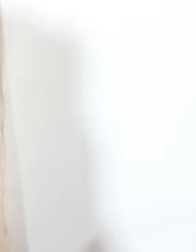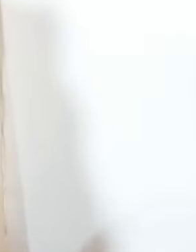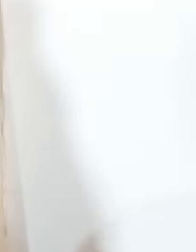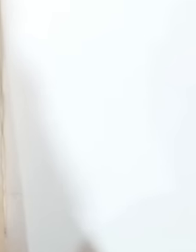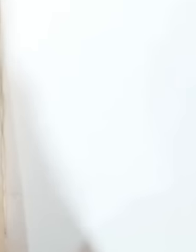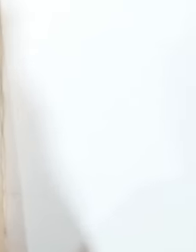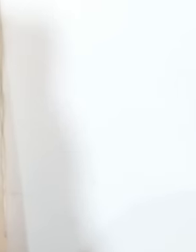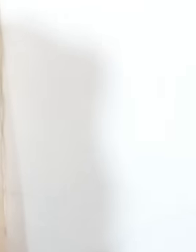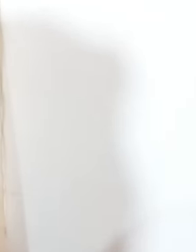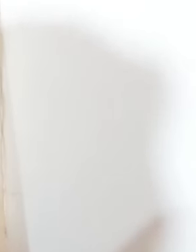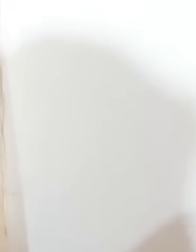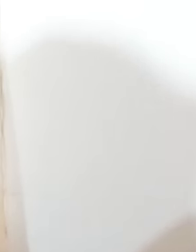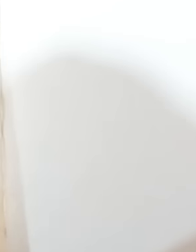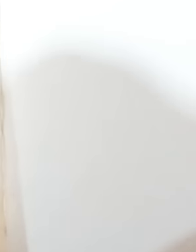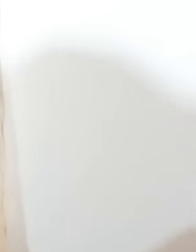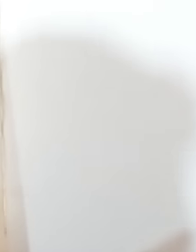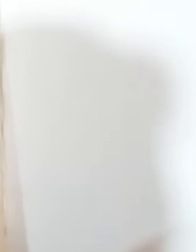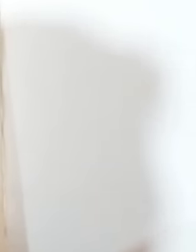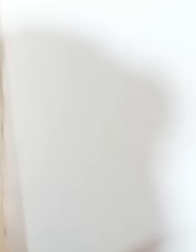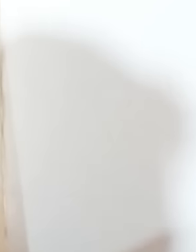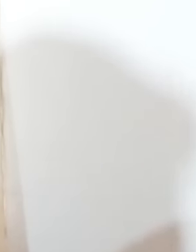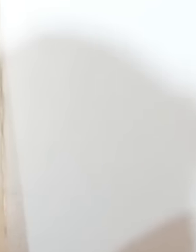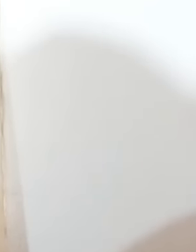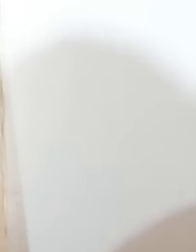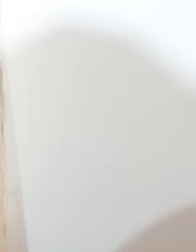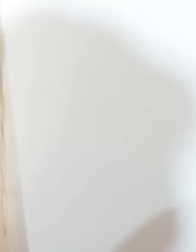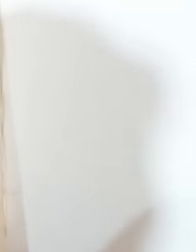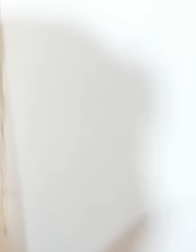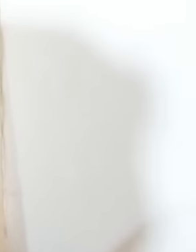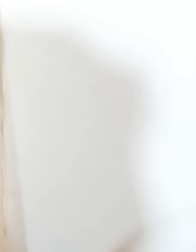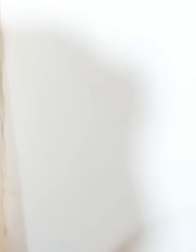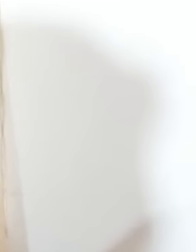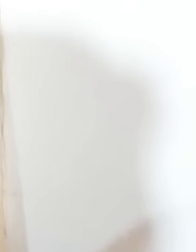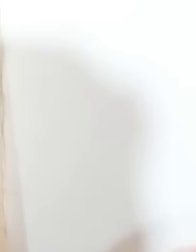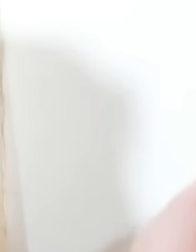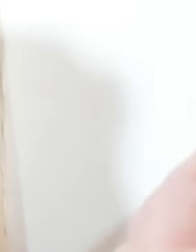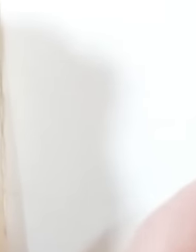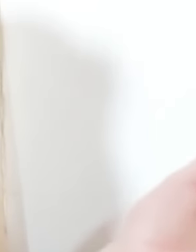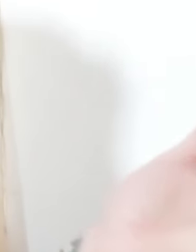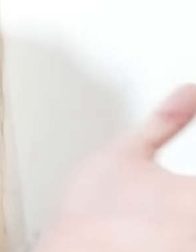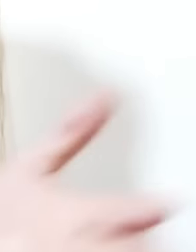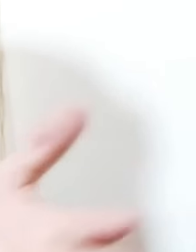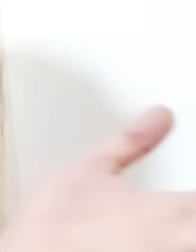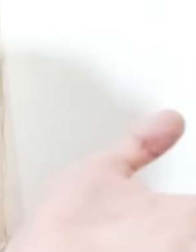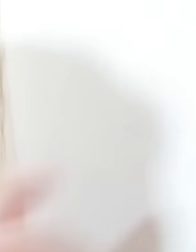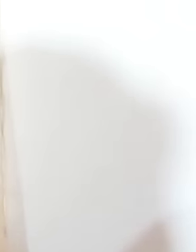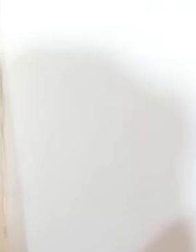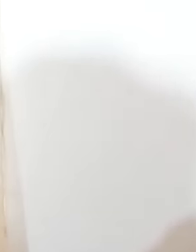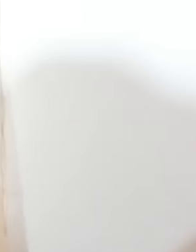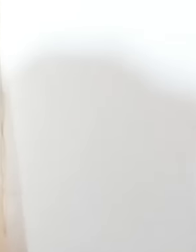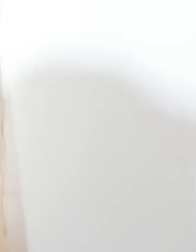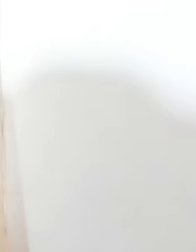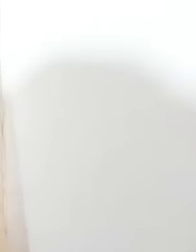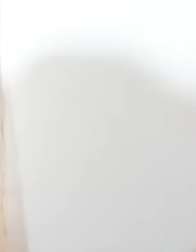este caso, tratan de hacer preguntas para comprometer a la presidenta. Y Claudia Sheinbaum siempre